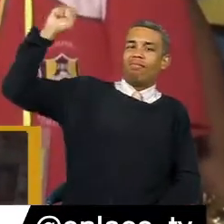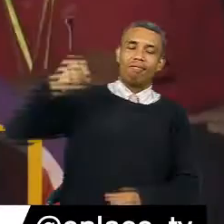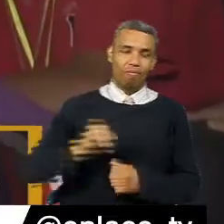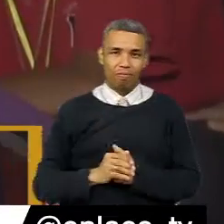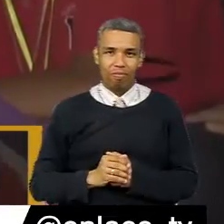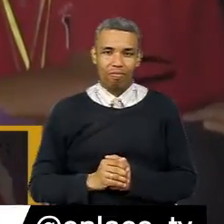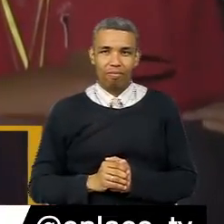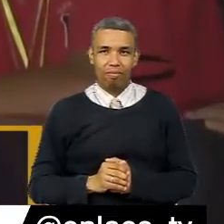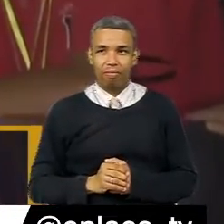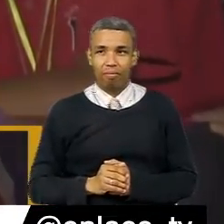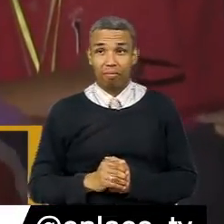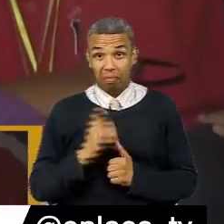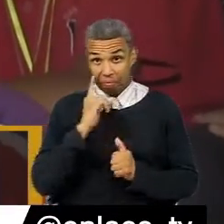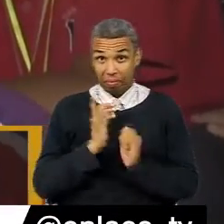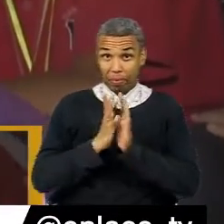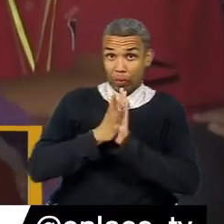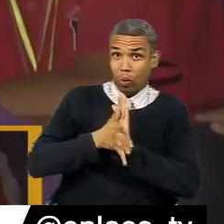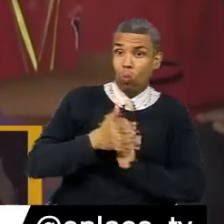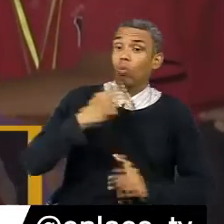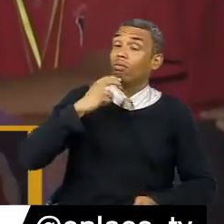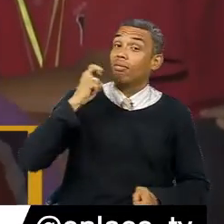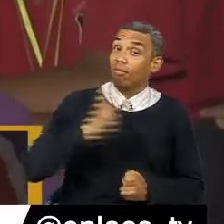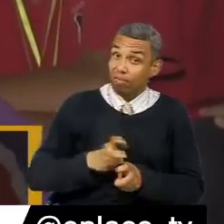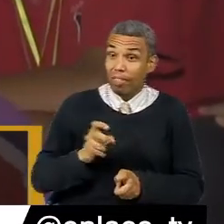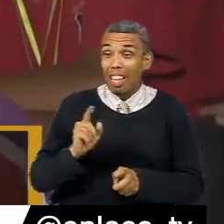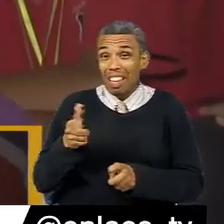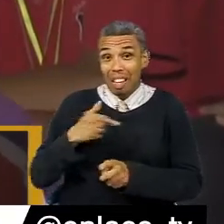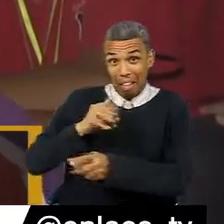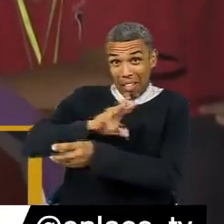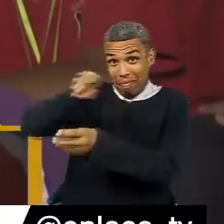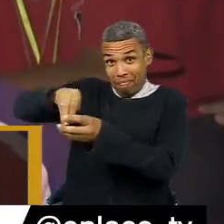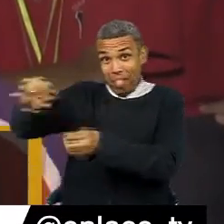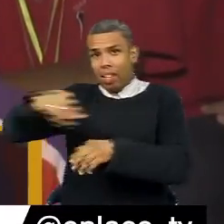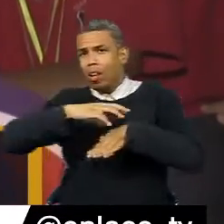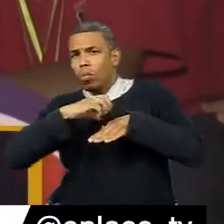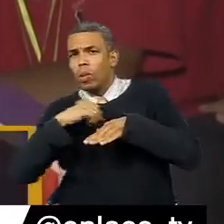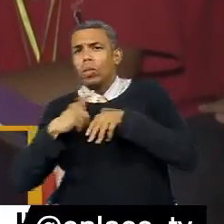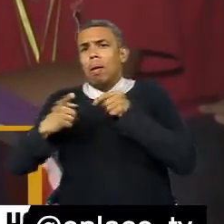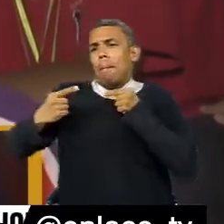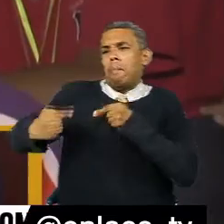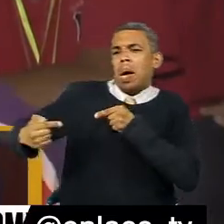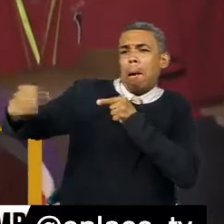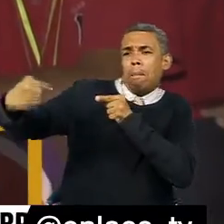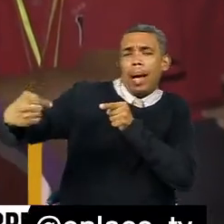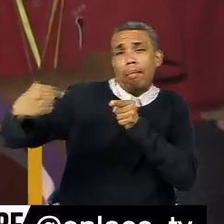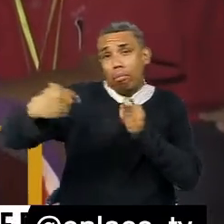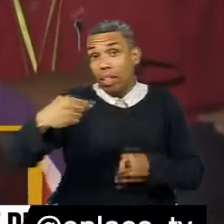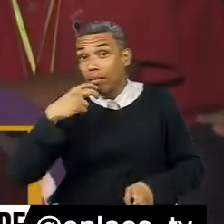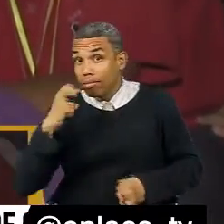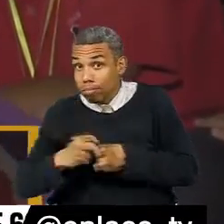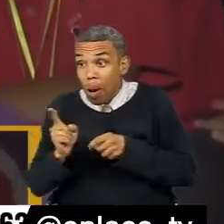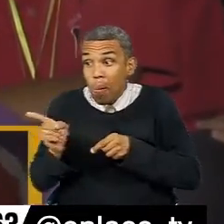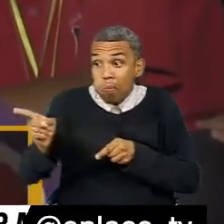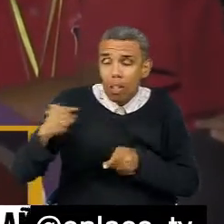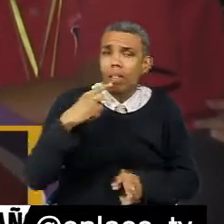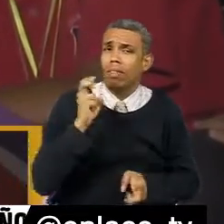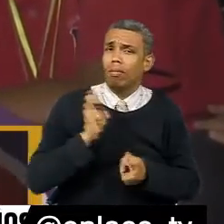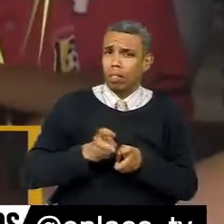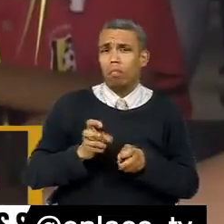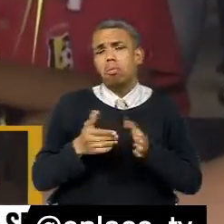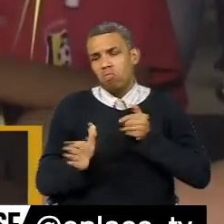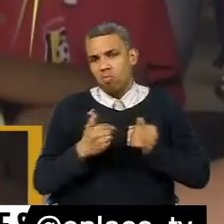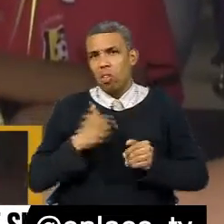internacional. Una competencia muy dura, equipos de varias ciudades y nosotros salimos allá adelante para representar a